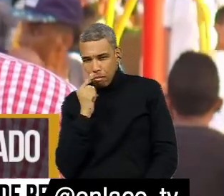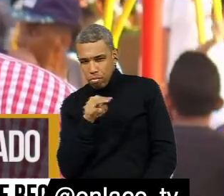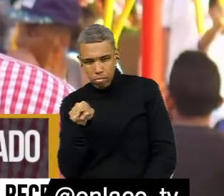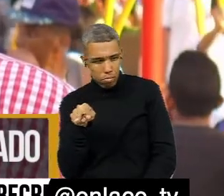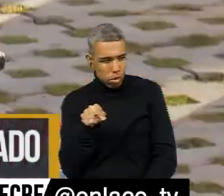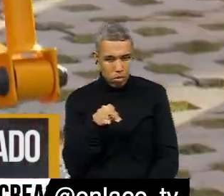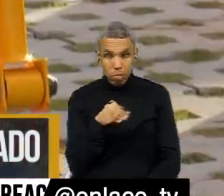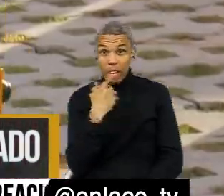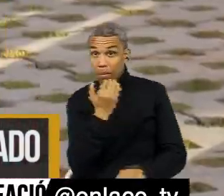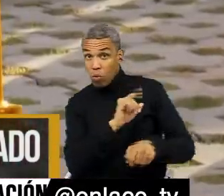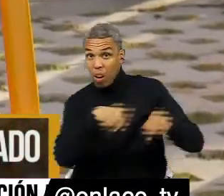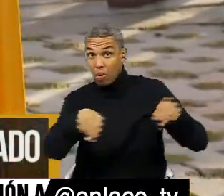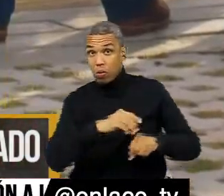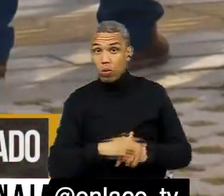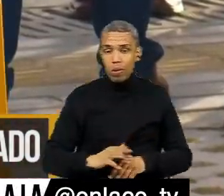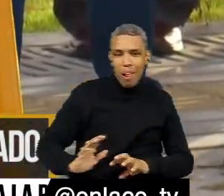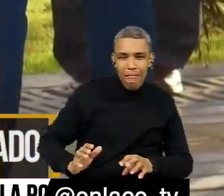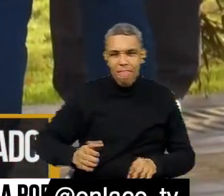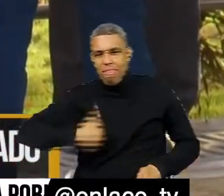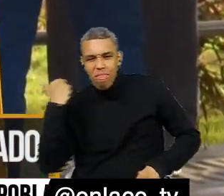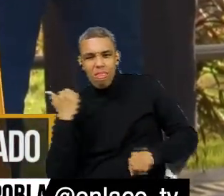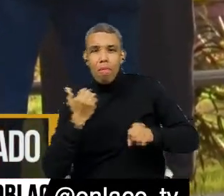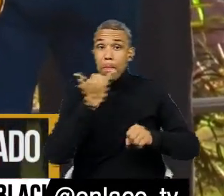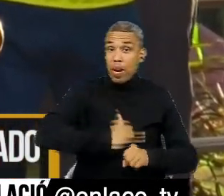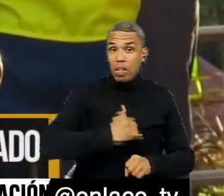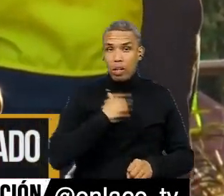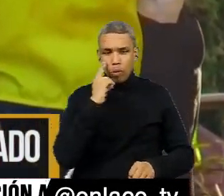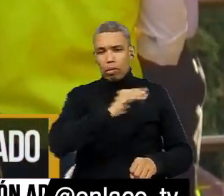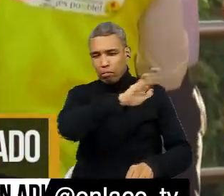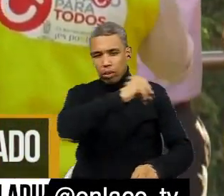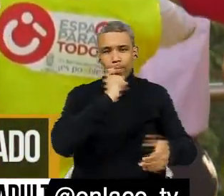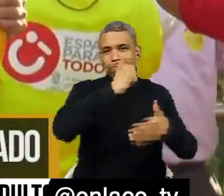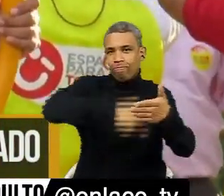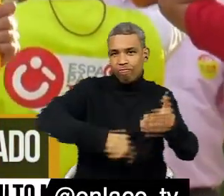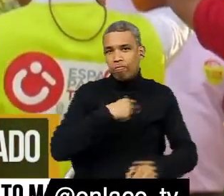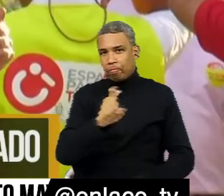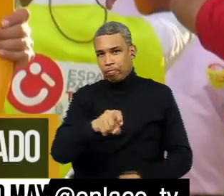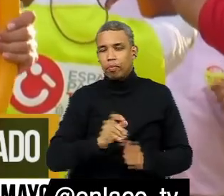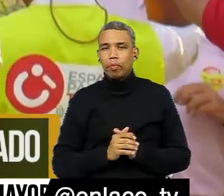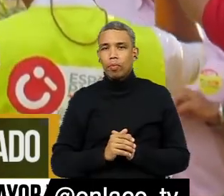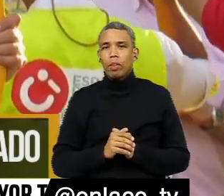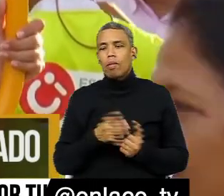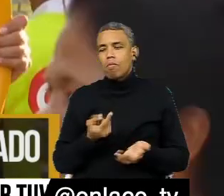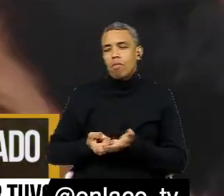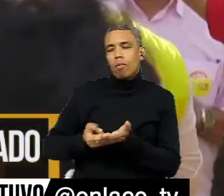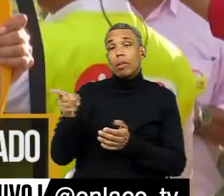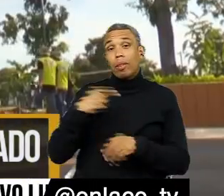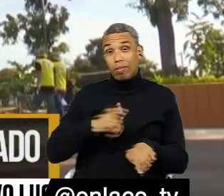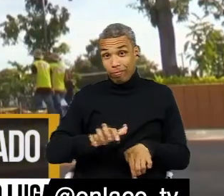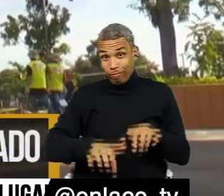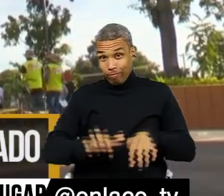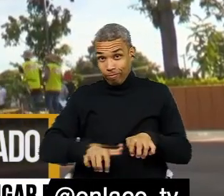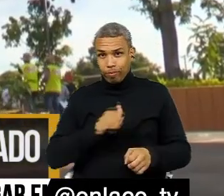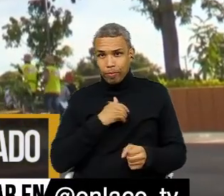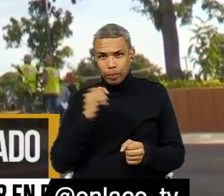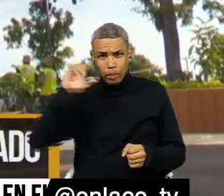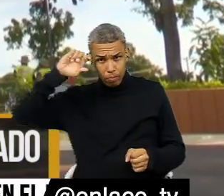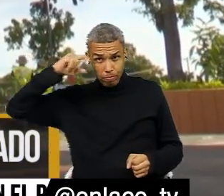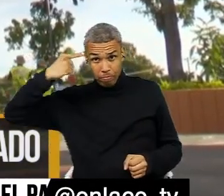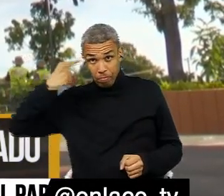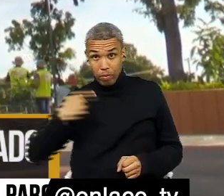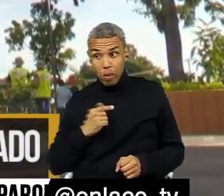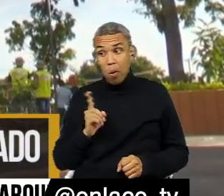no, pues hacer las respectivas correcciones. También estuvimos con la Secretaría de Gobierno, ellos también están iniciando la campaña de